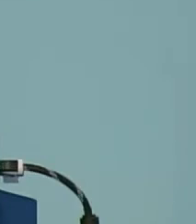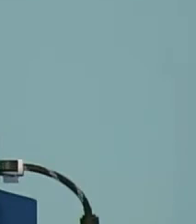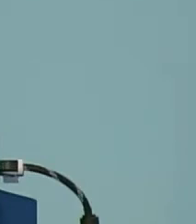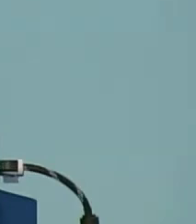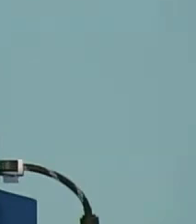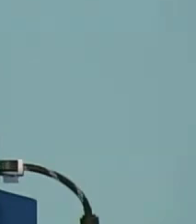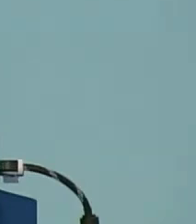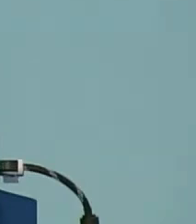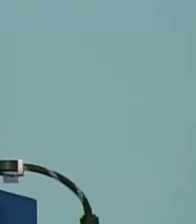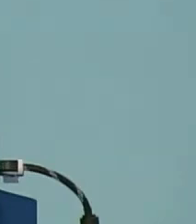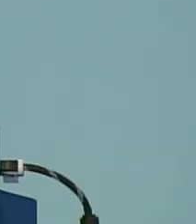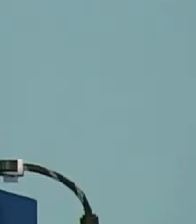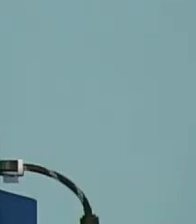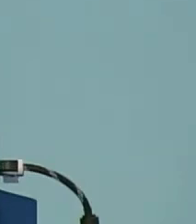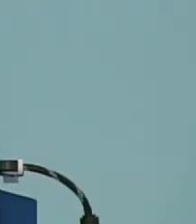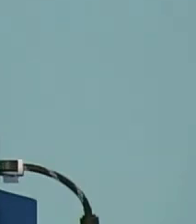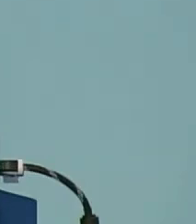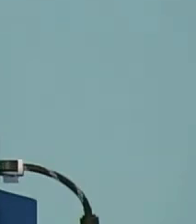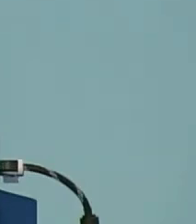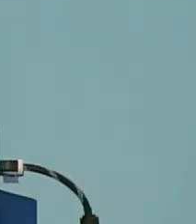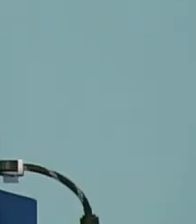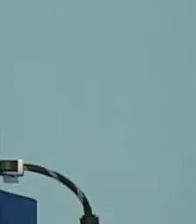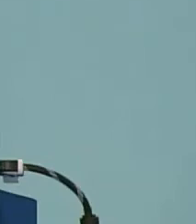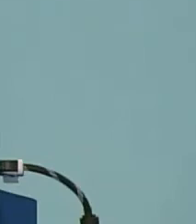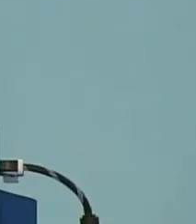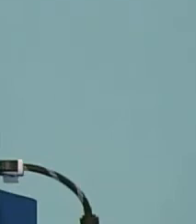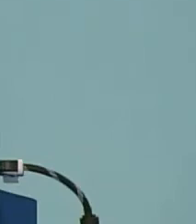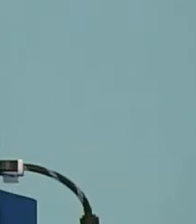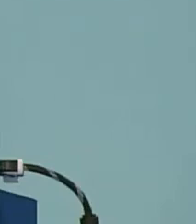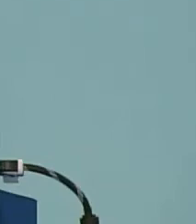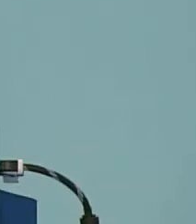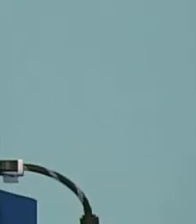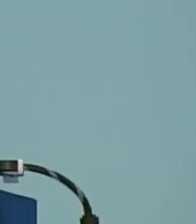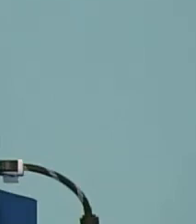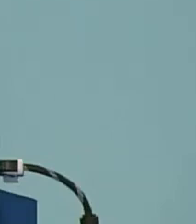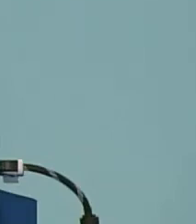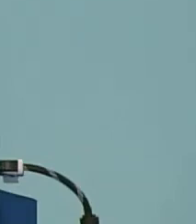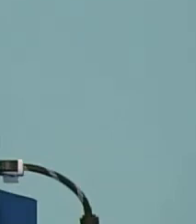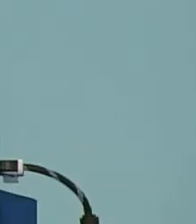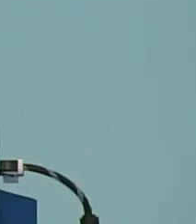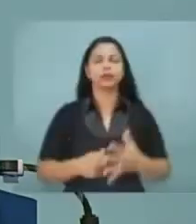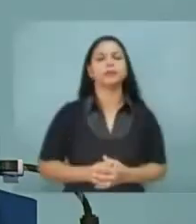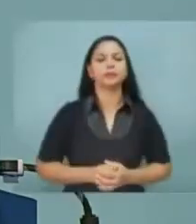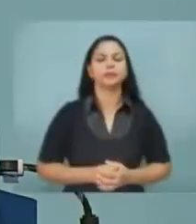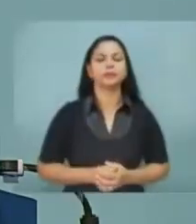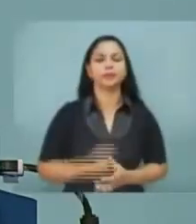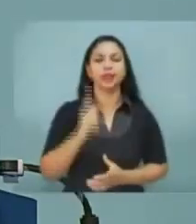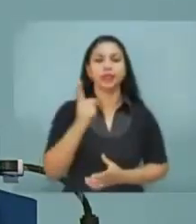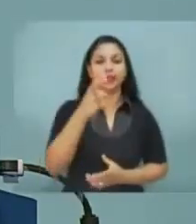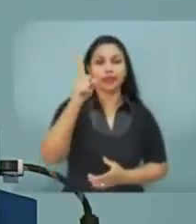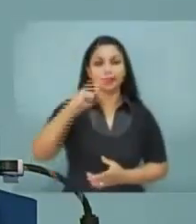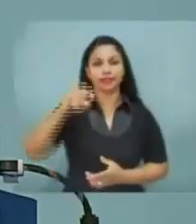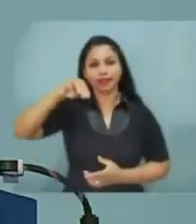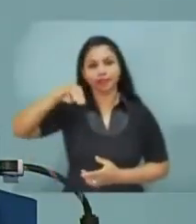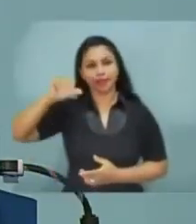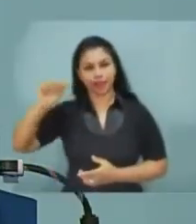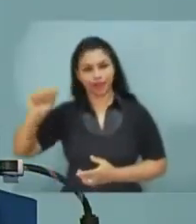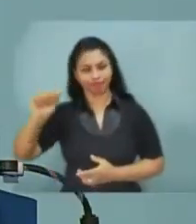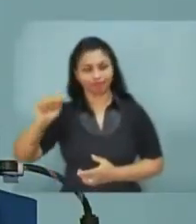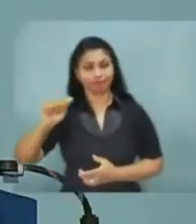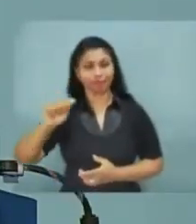la implementación de las actividades de advocacy de la GSMA en la región. Con más de 15 años de experiencia en el sector